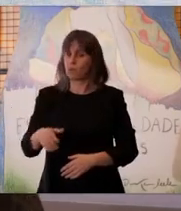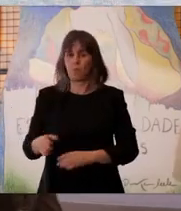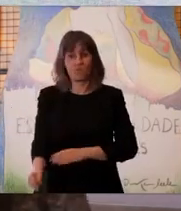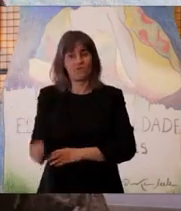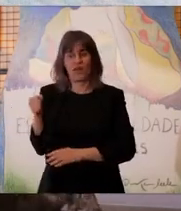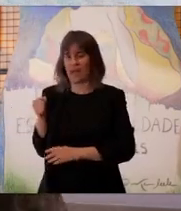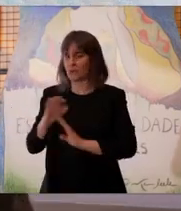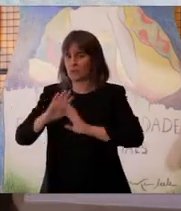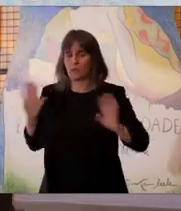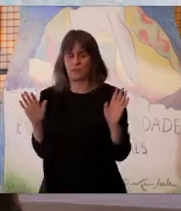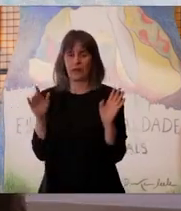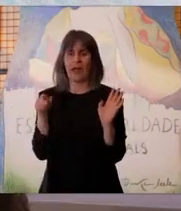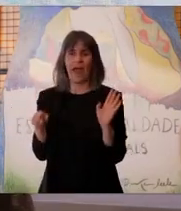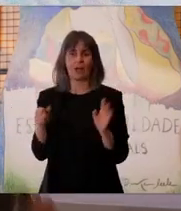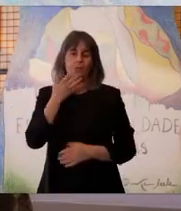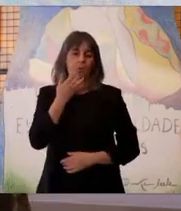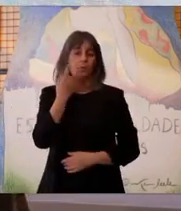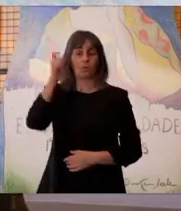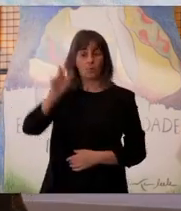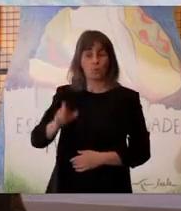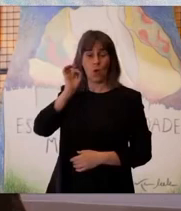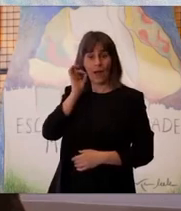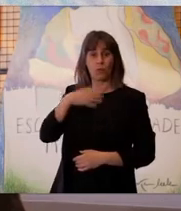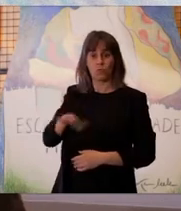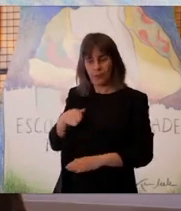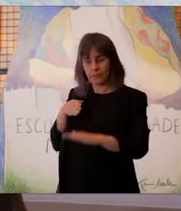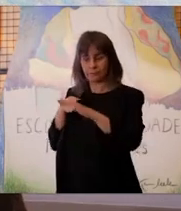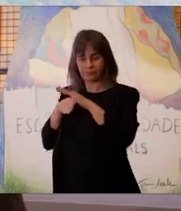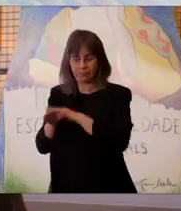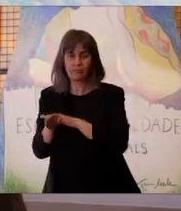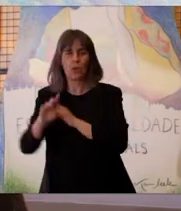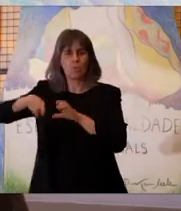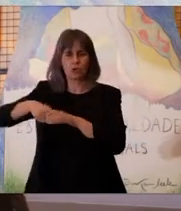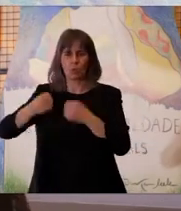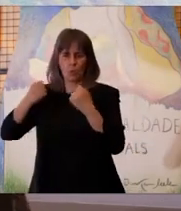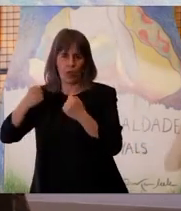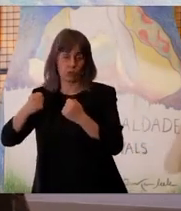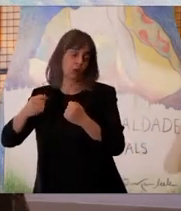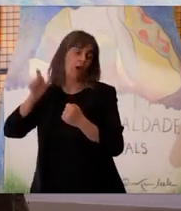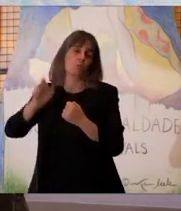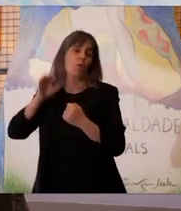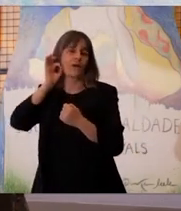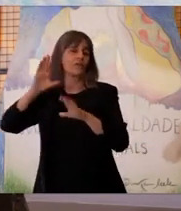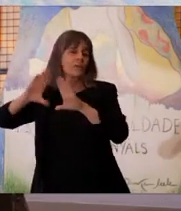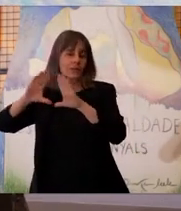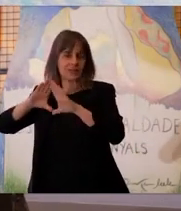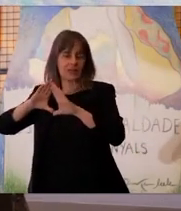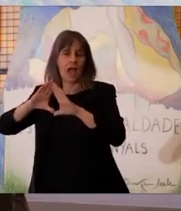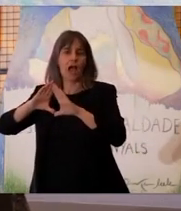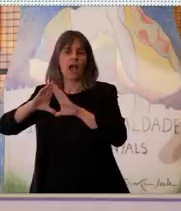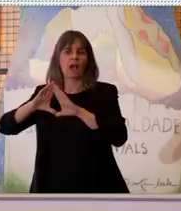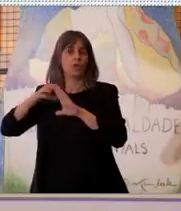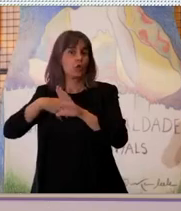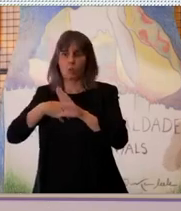una no puede hacer en un puesto de poder no feminista o general por llamarlo así que ya sabemos que no es general no puede hacer todo el tiempo